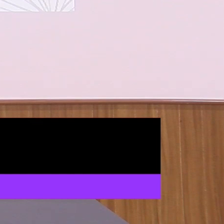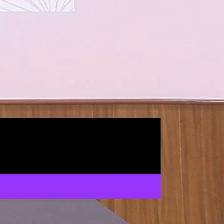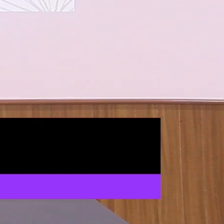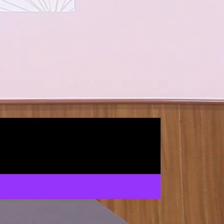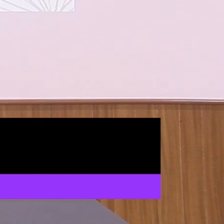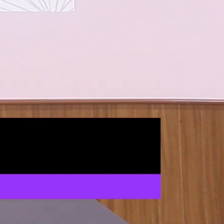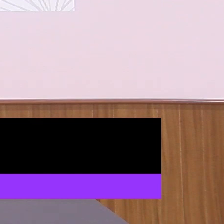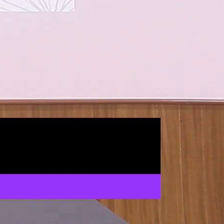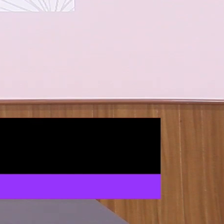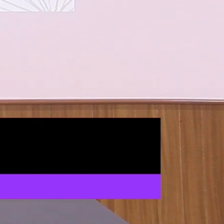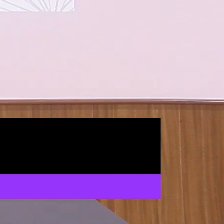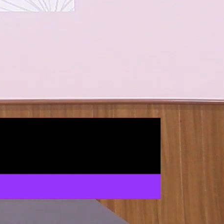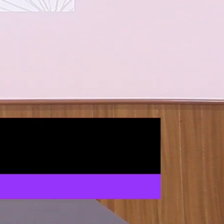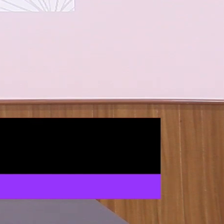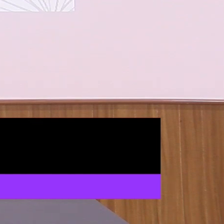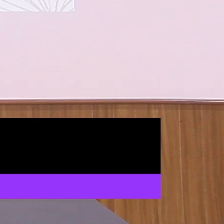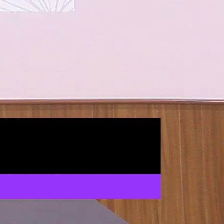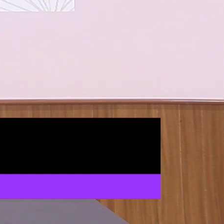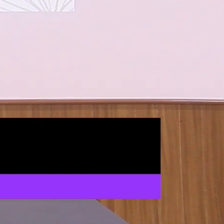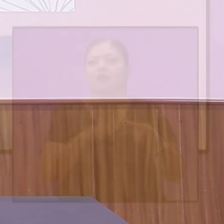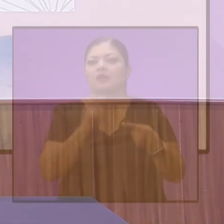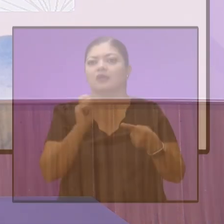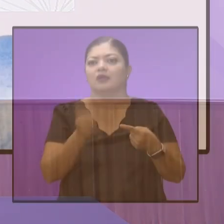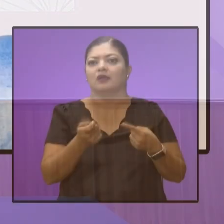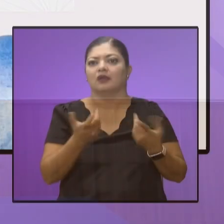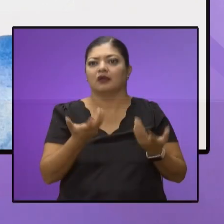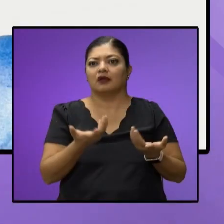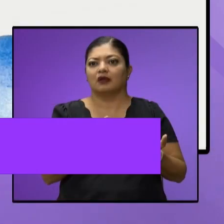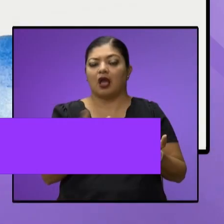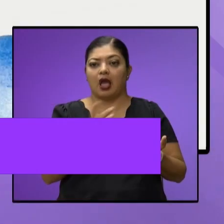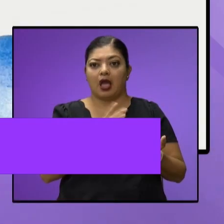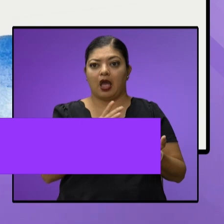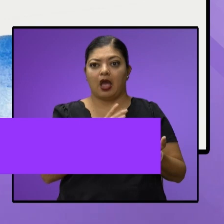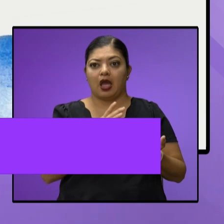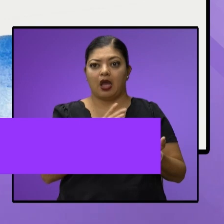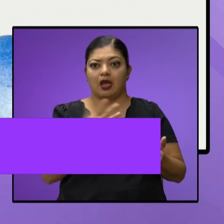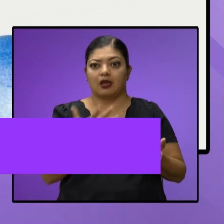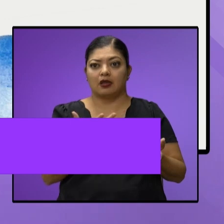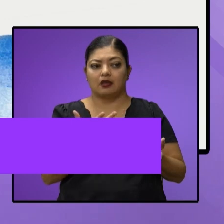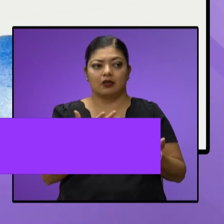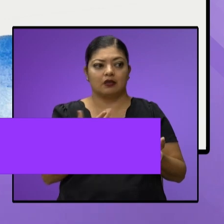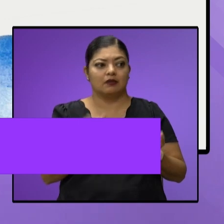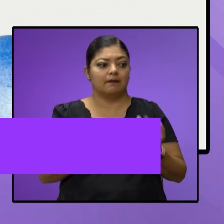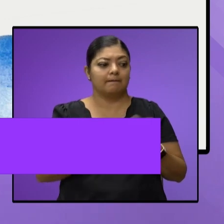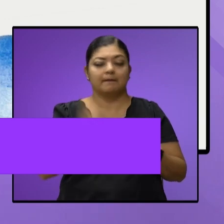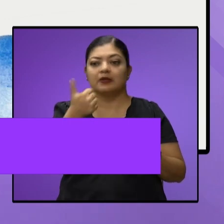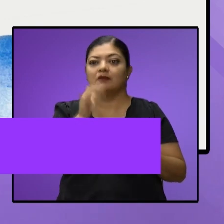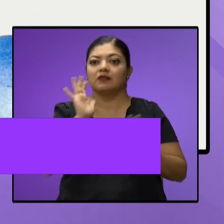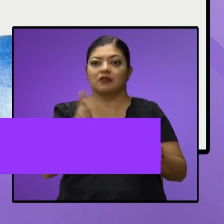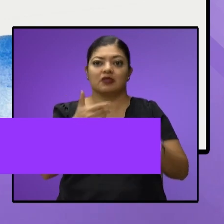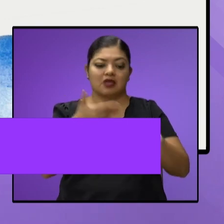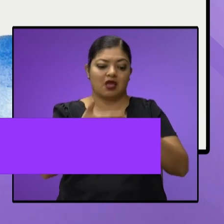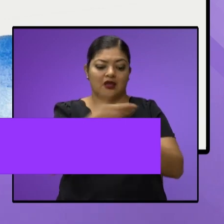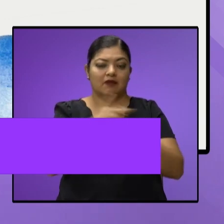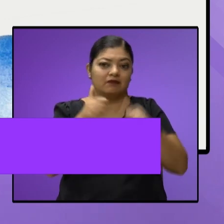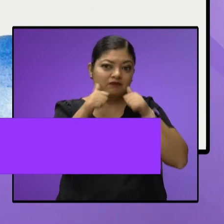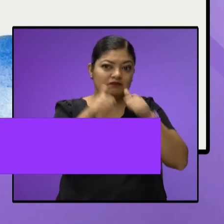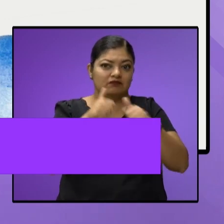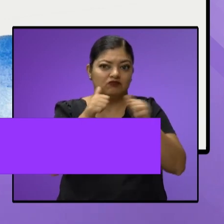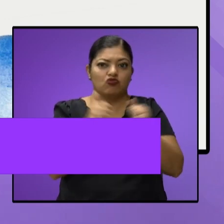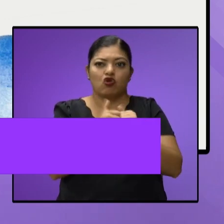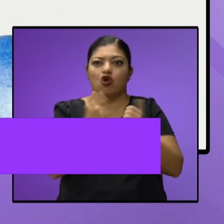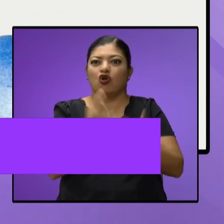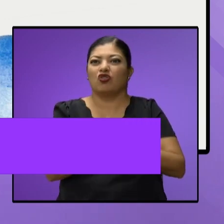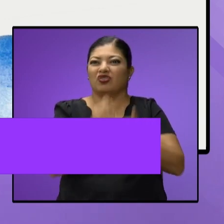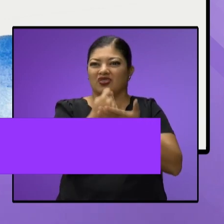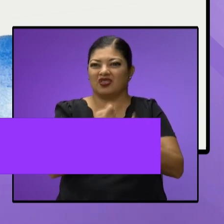Salón Legisladora se realizó una conferencia. Aquí la información. Por motivo de la Semana de la Salud en el Congreso del Estado, se han estado realizando conferencias